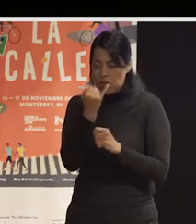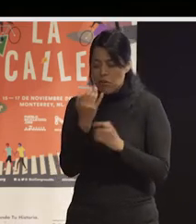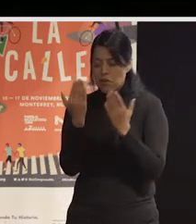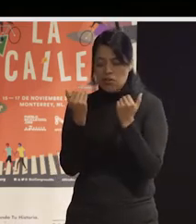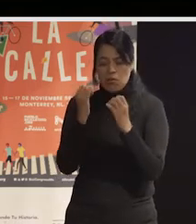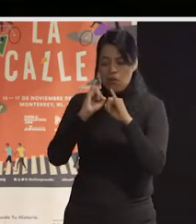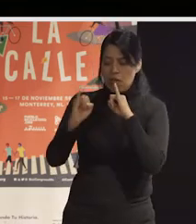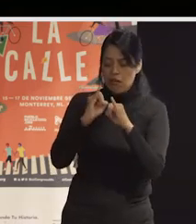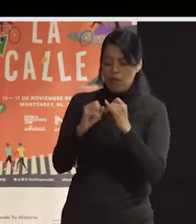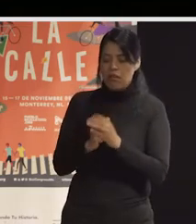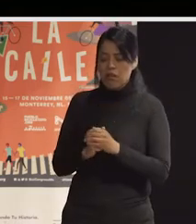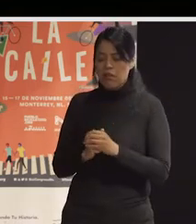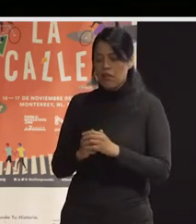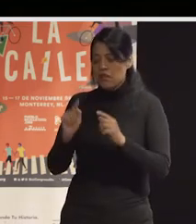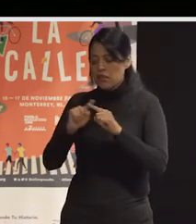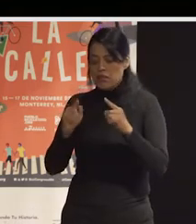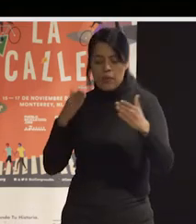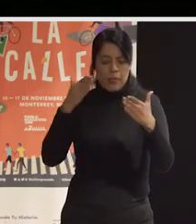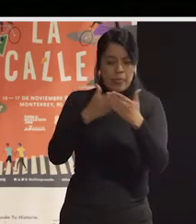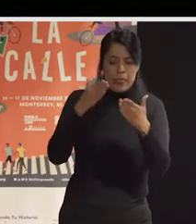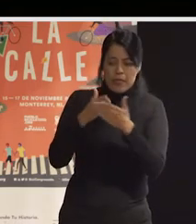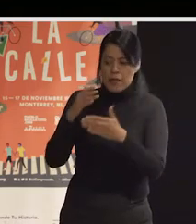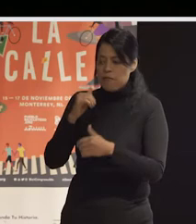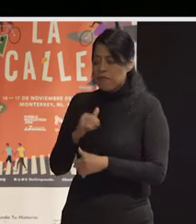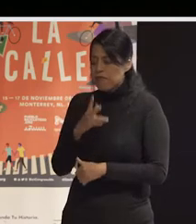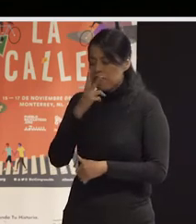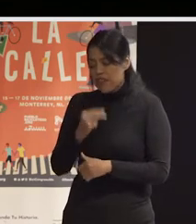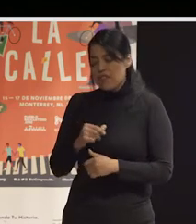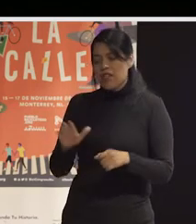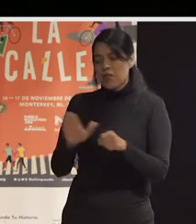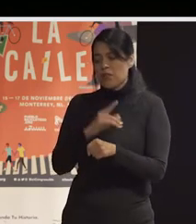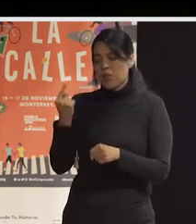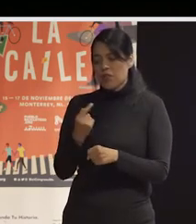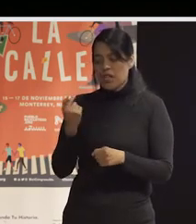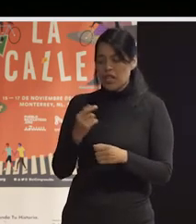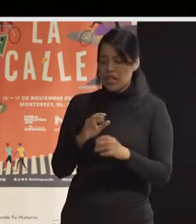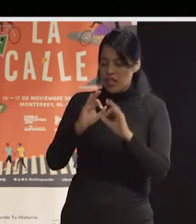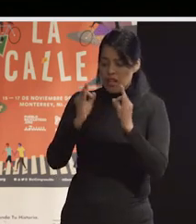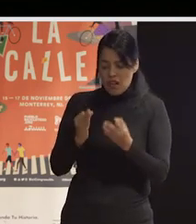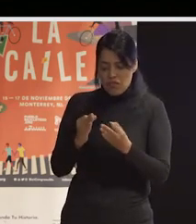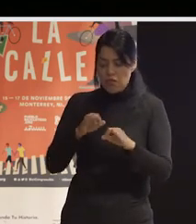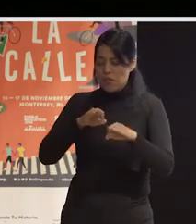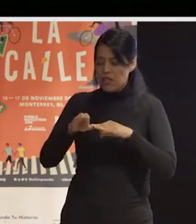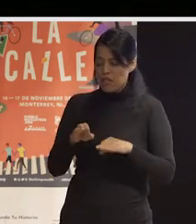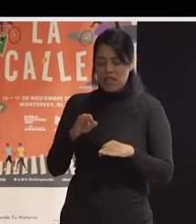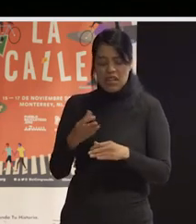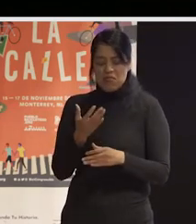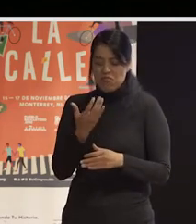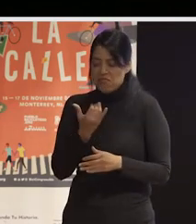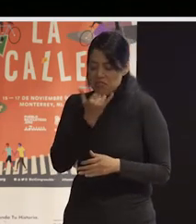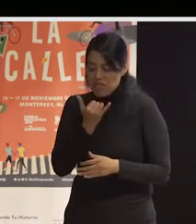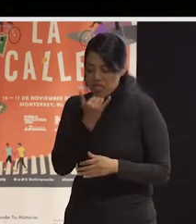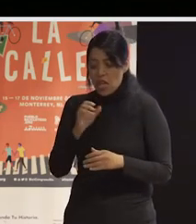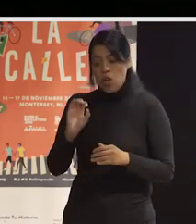entonces cualquier meta que tengas falla porque la forma de trabajar no no está bien hecho no hay personas que